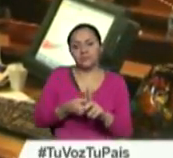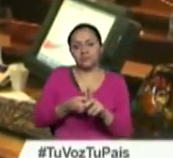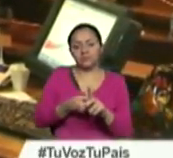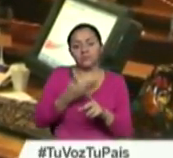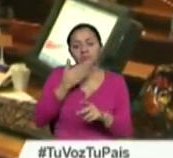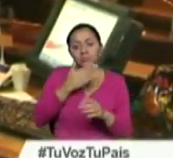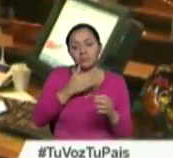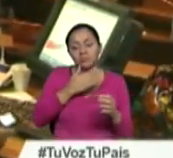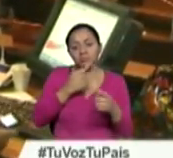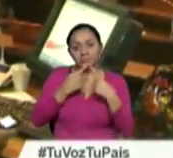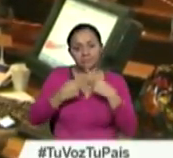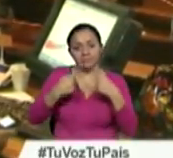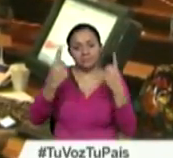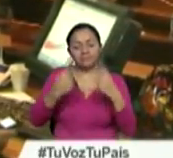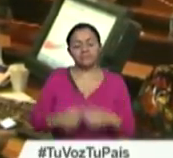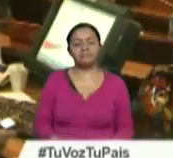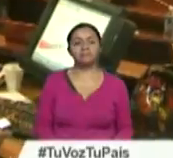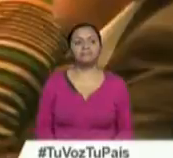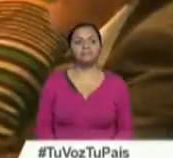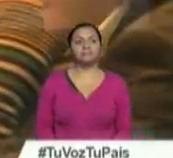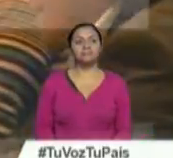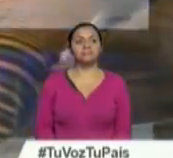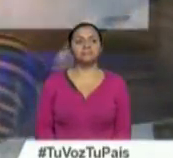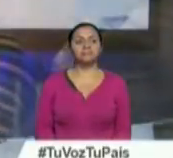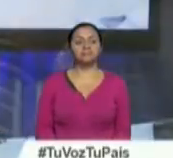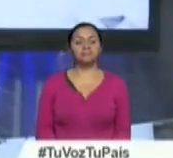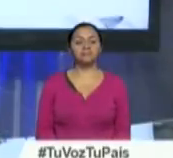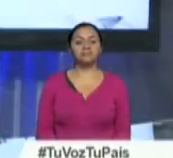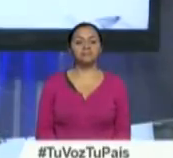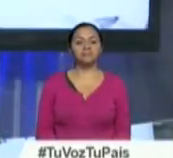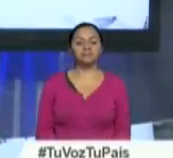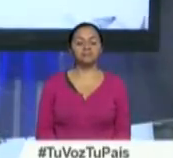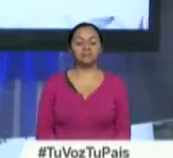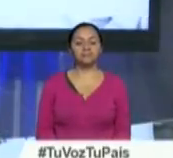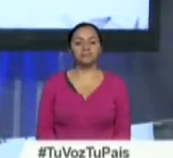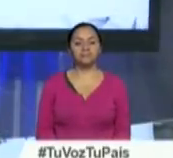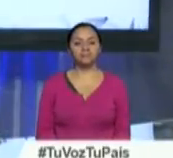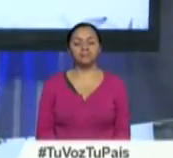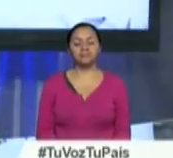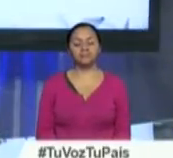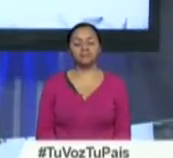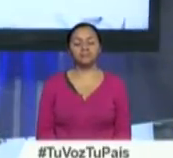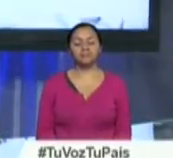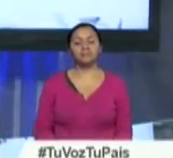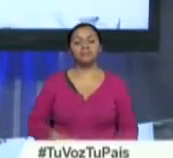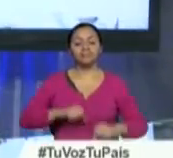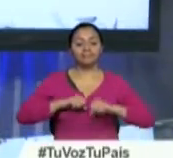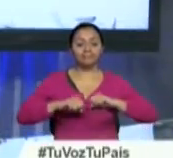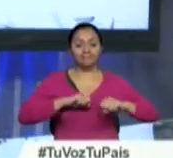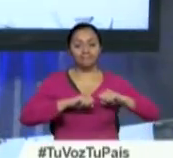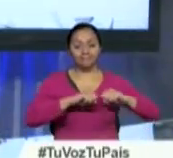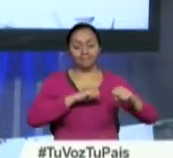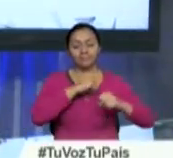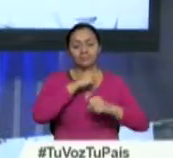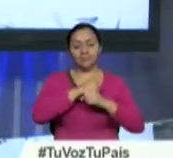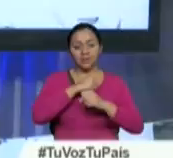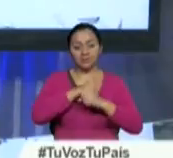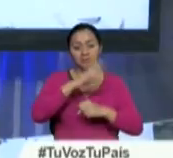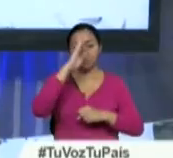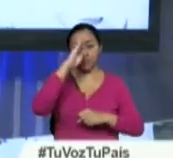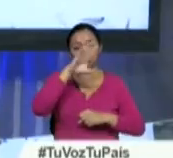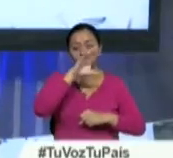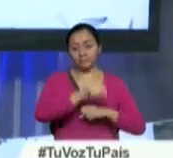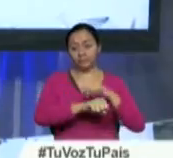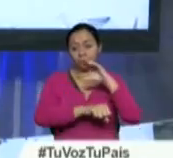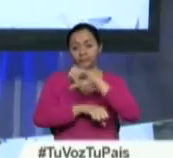tramitarla. Cristina Pavón, Noticiero Ciudadano. Los operativos Renacer 4 y Mar Azul, ejecutados por